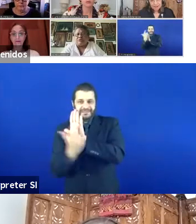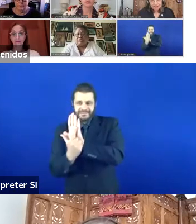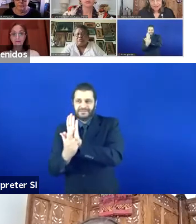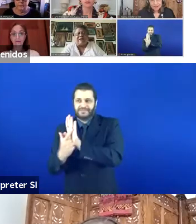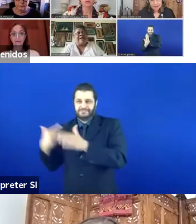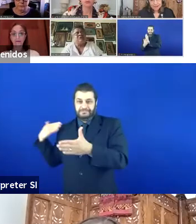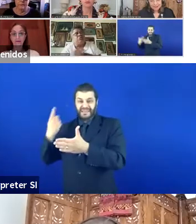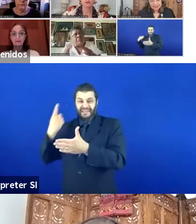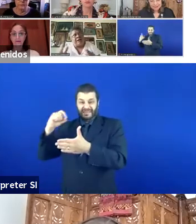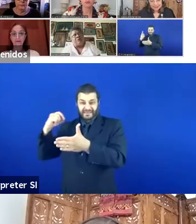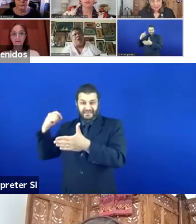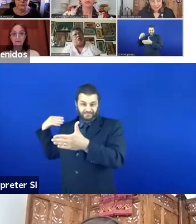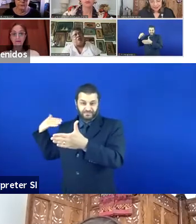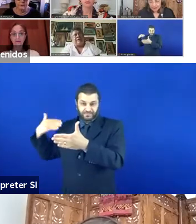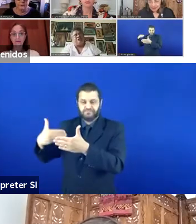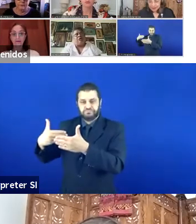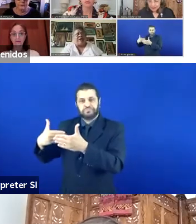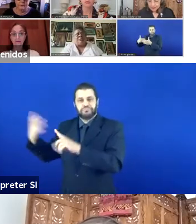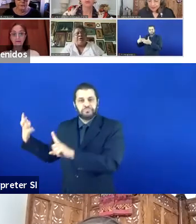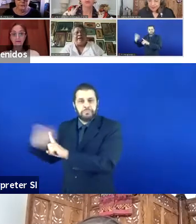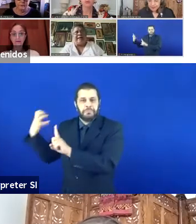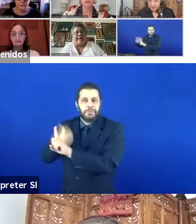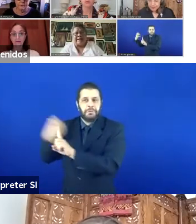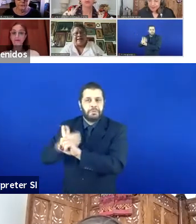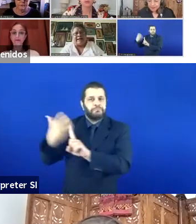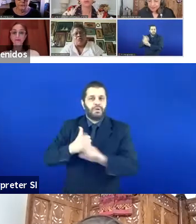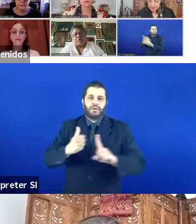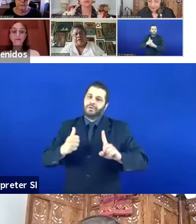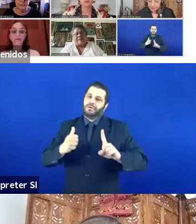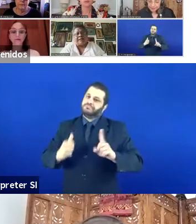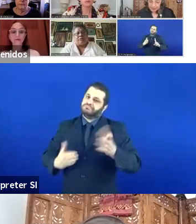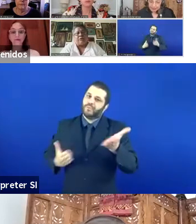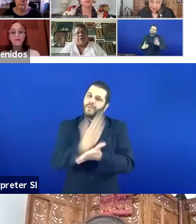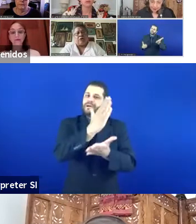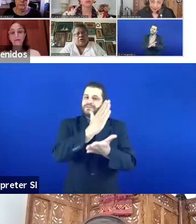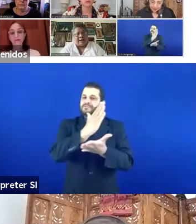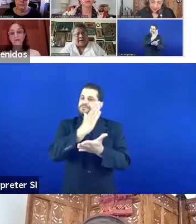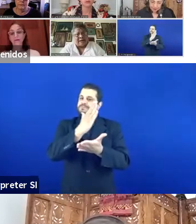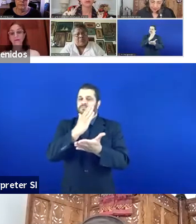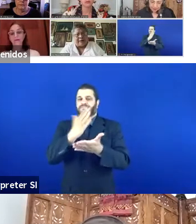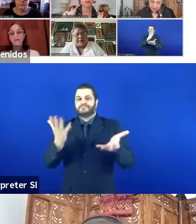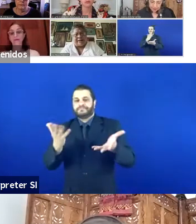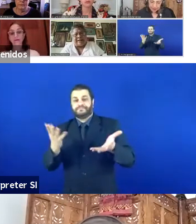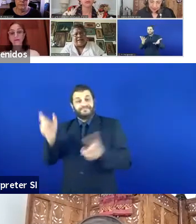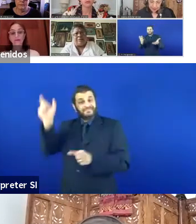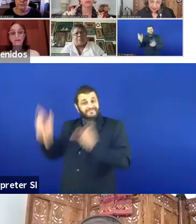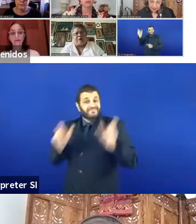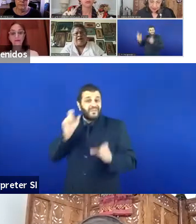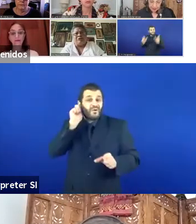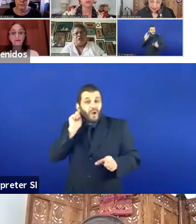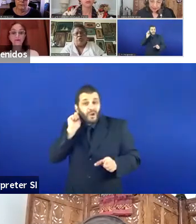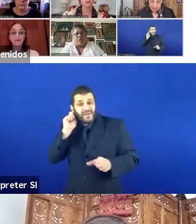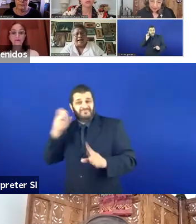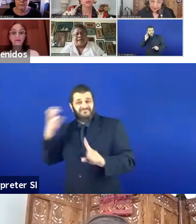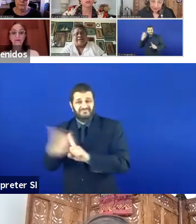derechos. Y sumado a los derechos que las mujeres en general han conquistado, yo diría que las mujeres indígenas, por el hecho